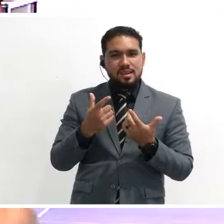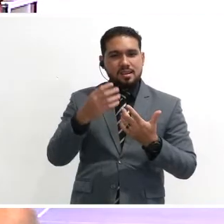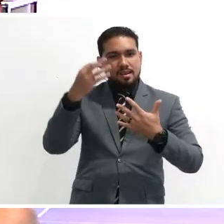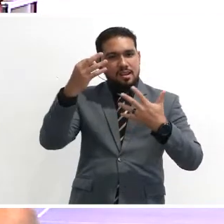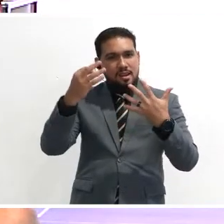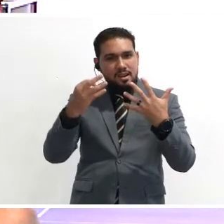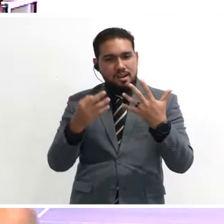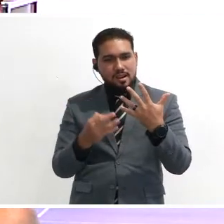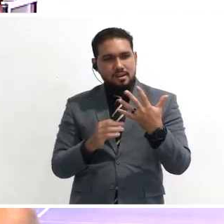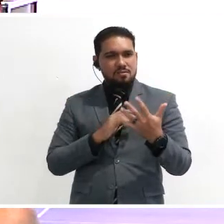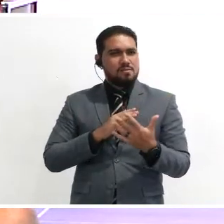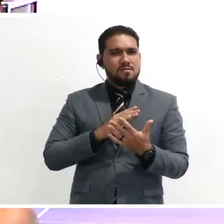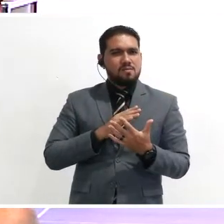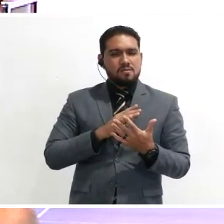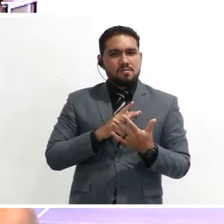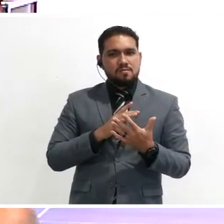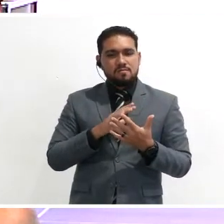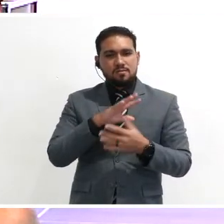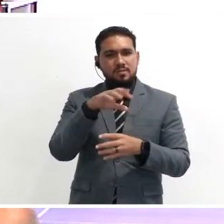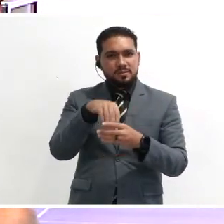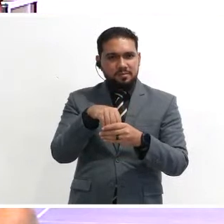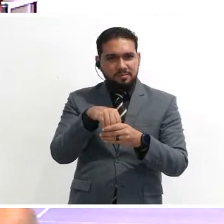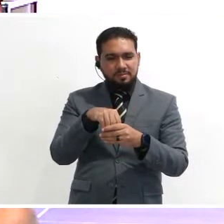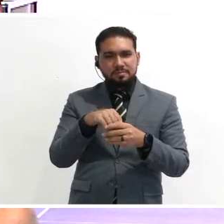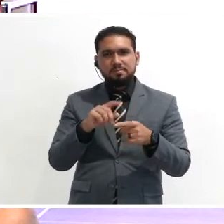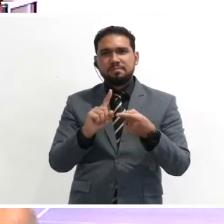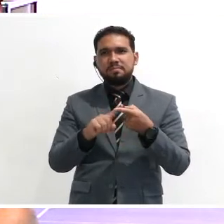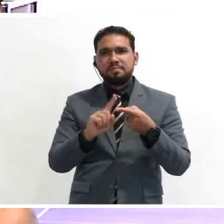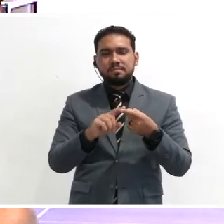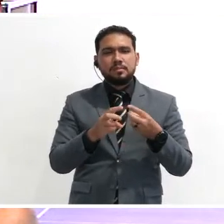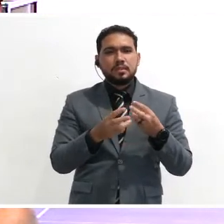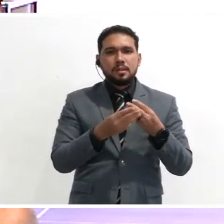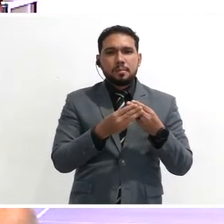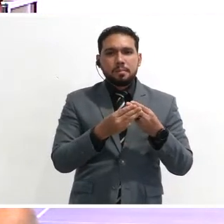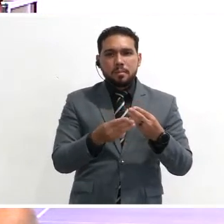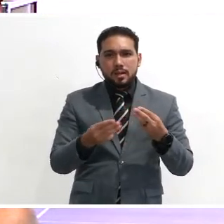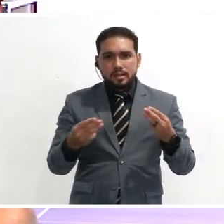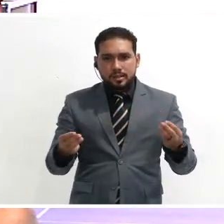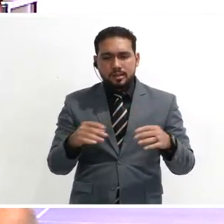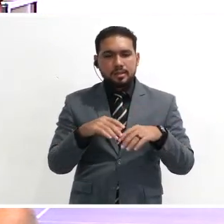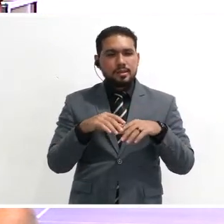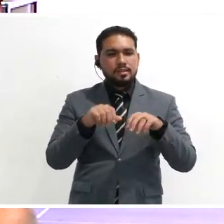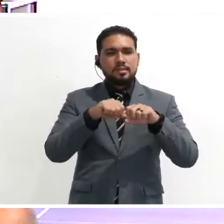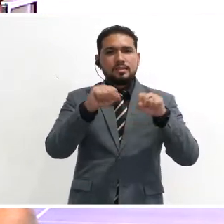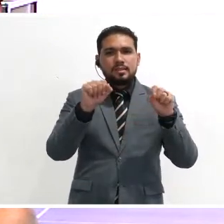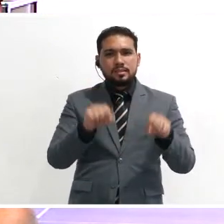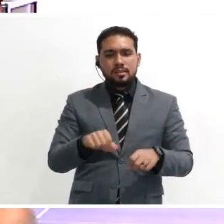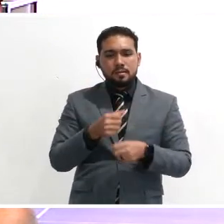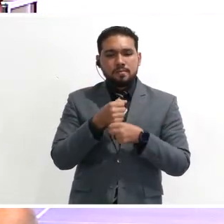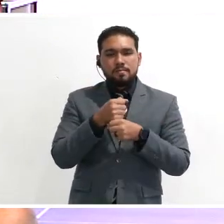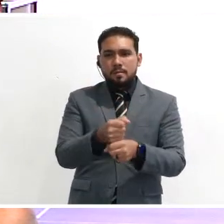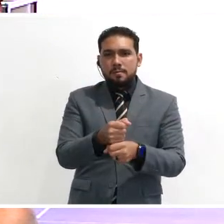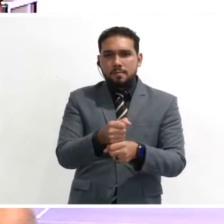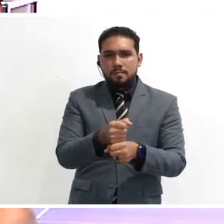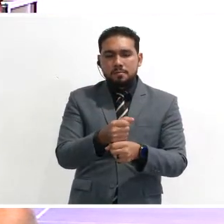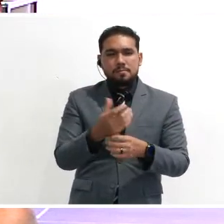que tienen que ver, por ejemplo, con la ciencia de los materiales, con los sistemas de fabricación,